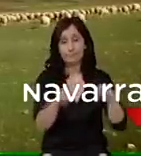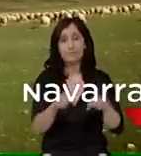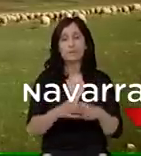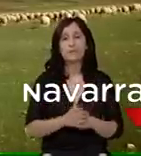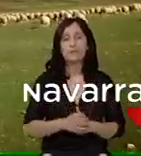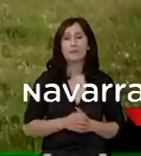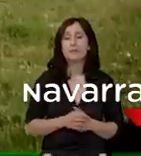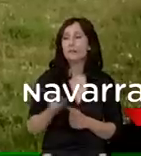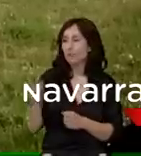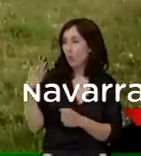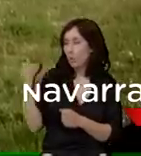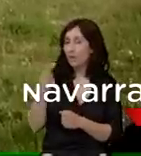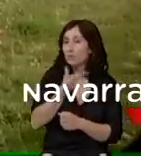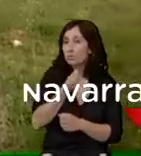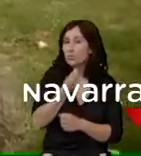aquí ya. ¿Te gustaban las ovejas?